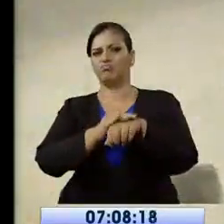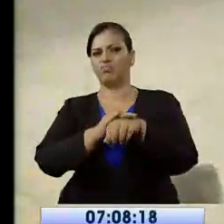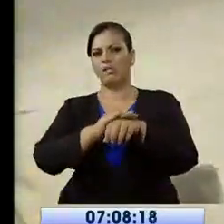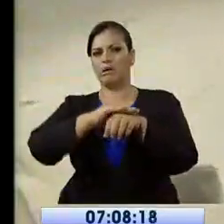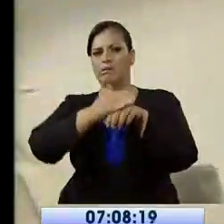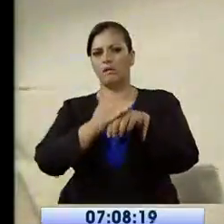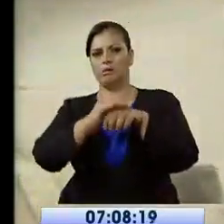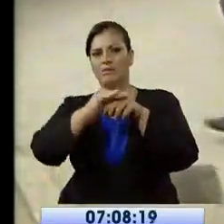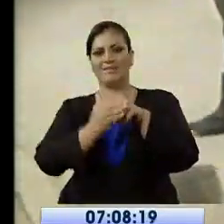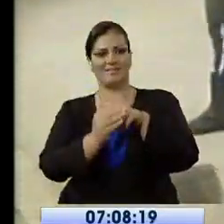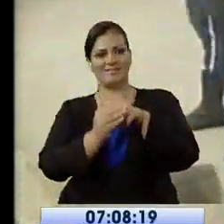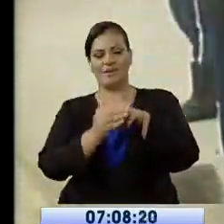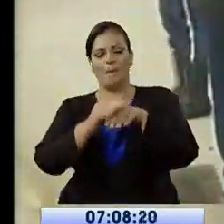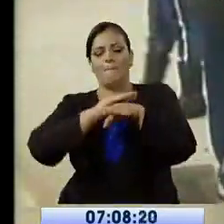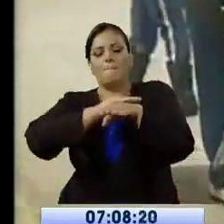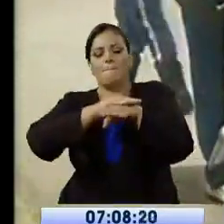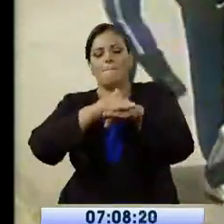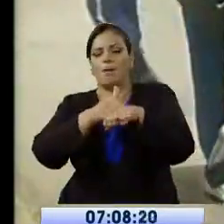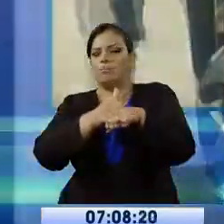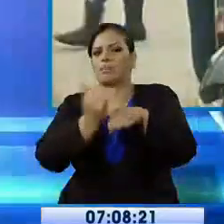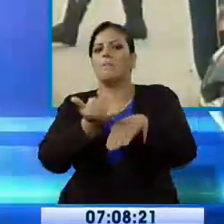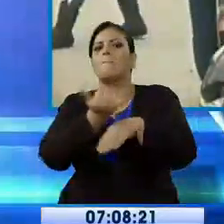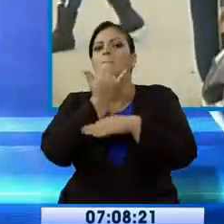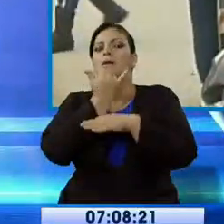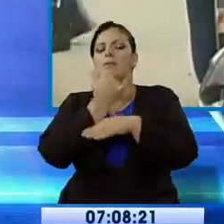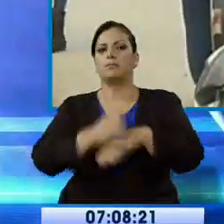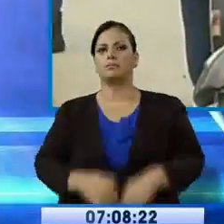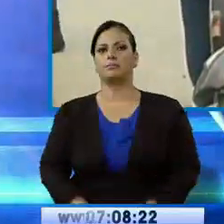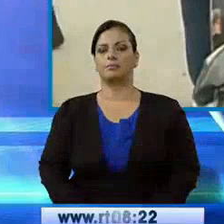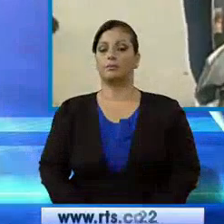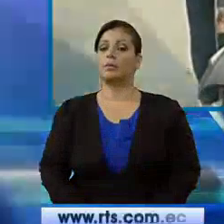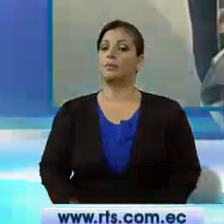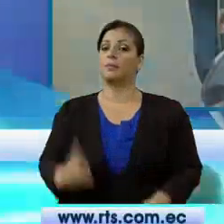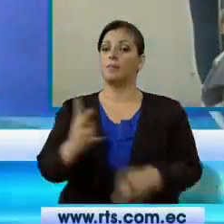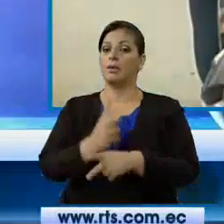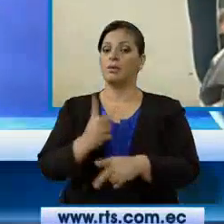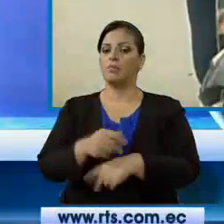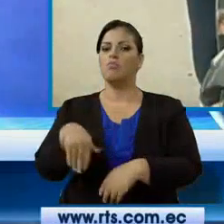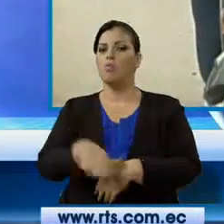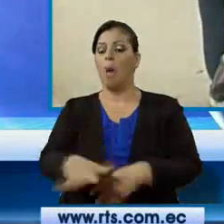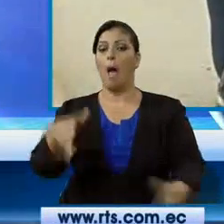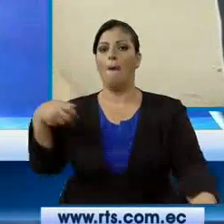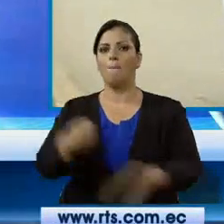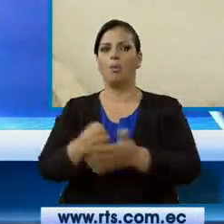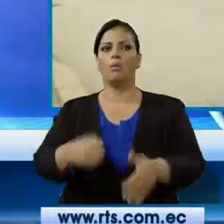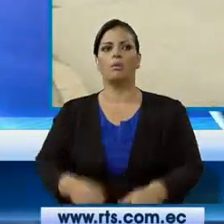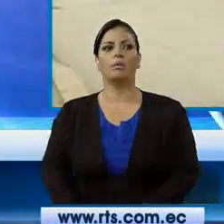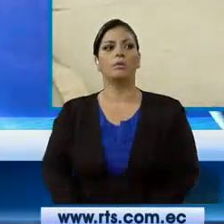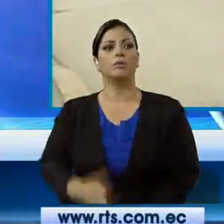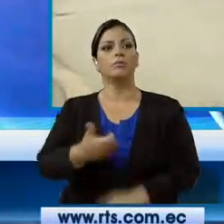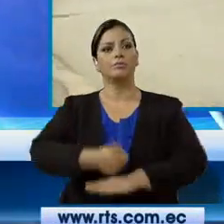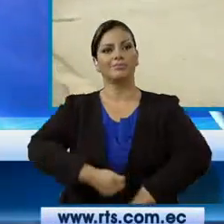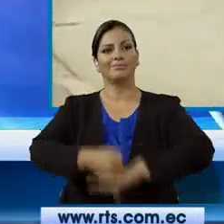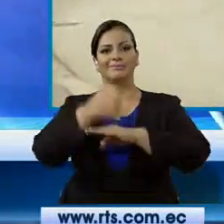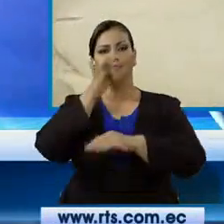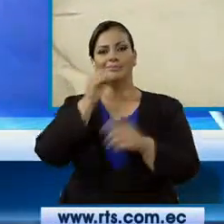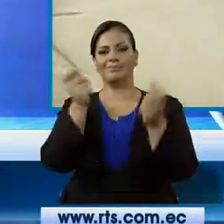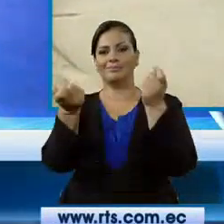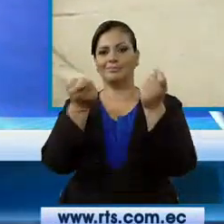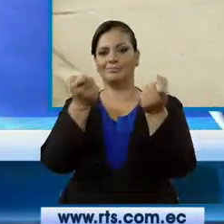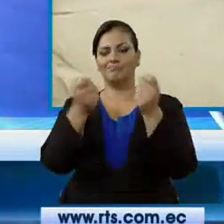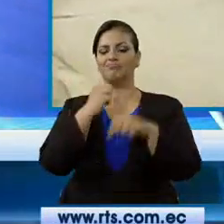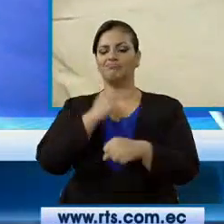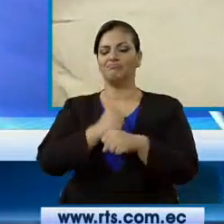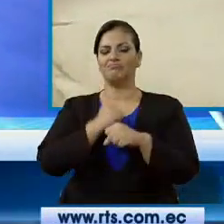tránsito. Es el trabajo que ejecuta la ATM en el sur de Guayaquil. Hugo, Luisa y amigos televidentes. Gracias, Jorge. Trabajo